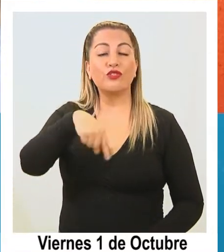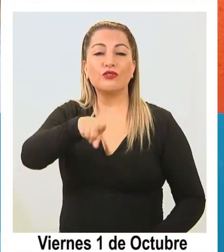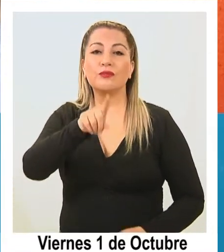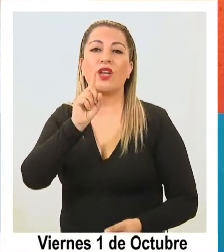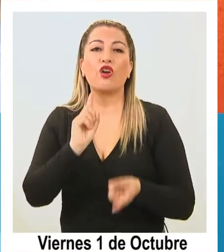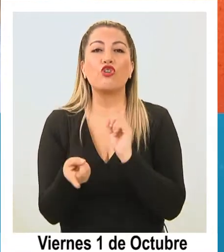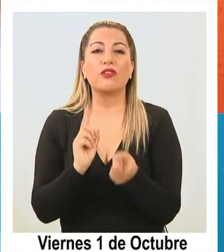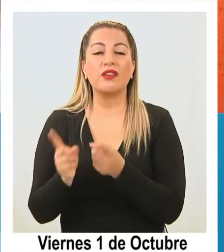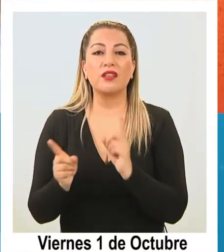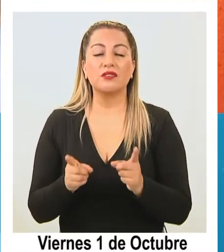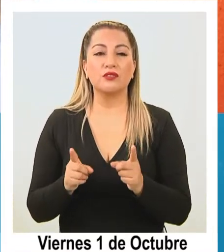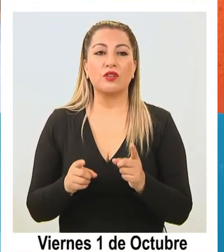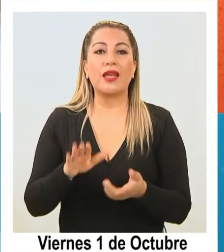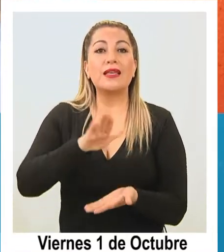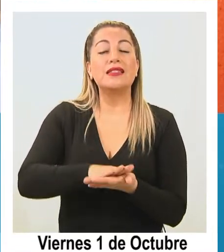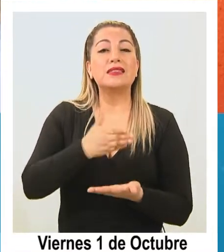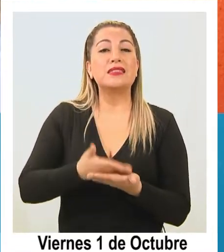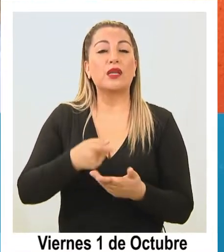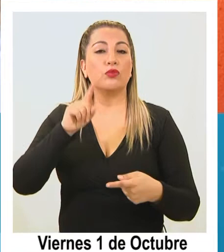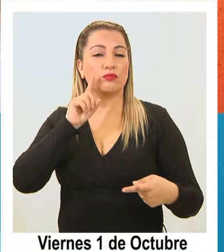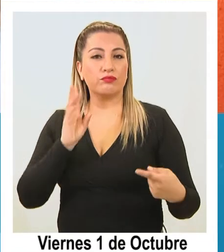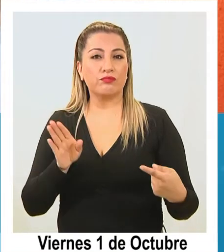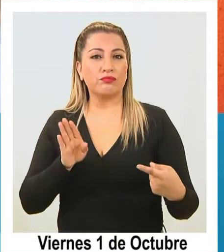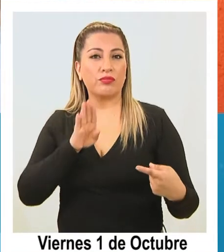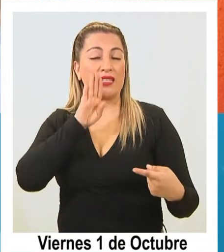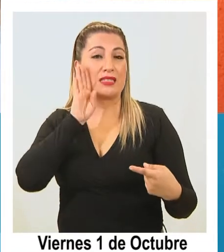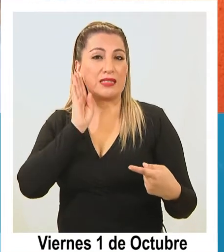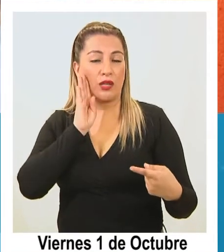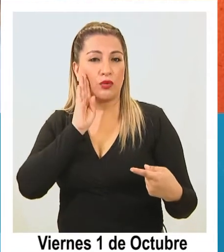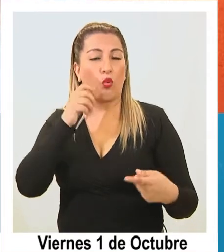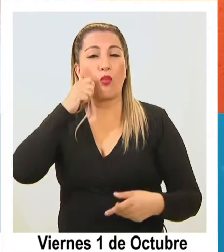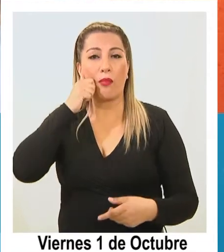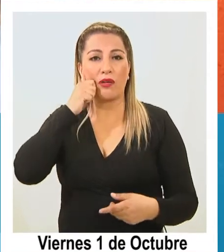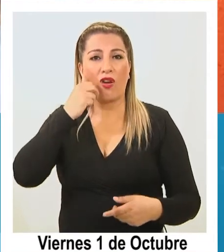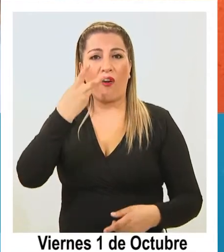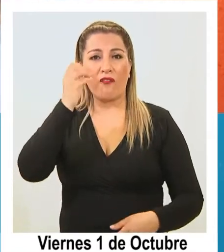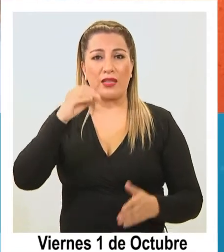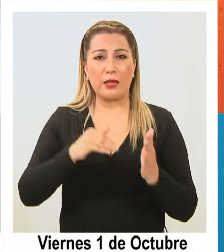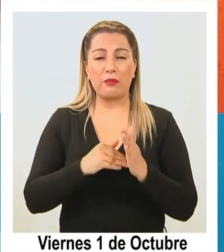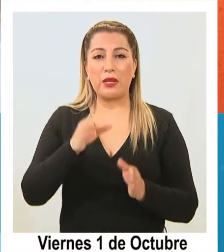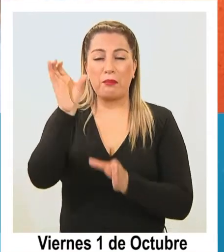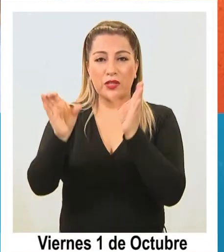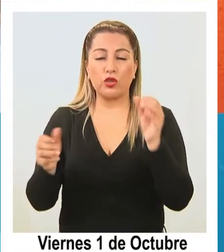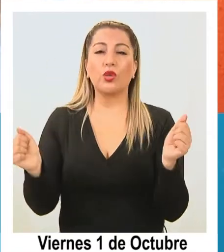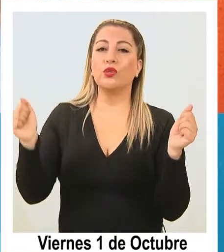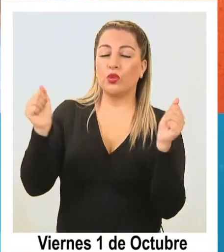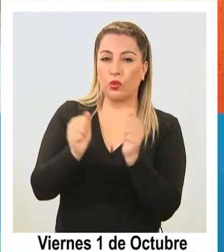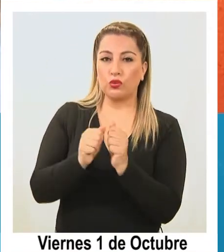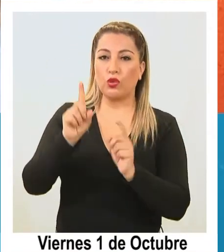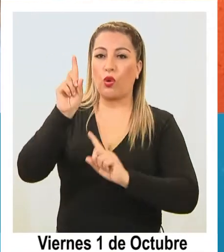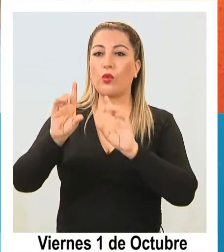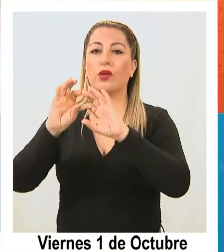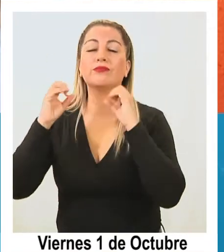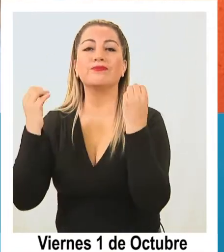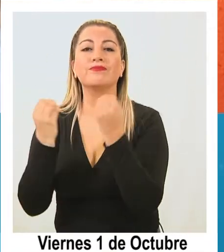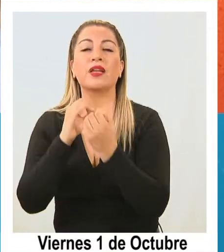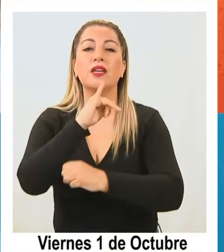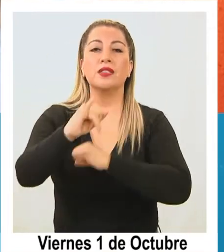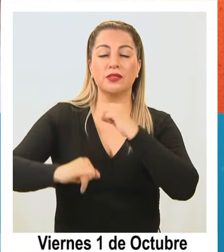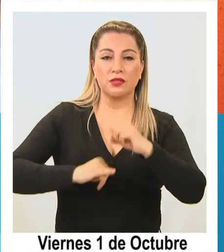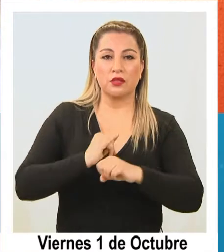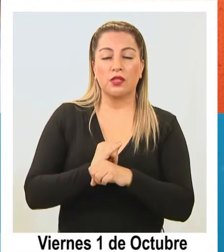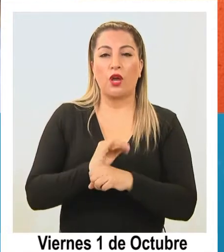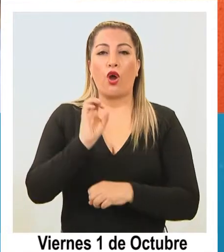ver sanitario y humanitario, hemos sacado más de 20.000 personas en conjunto con organizaciones internacionales, con la